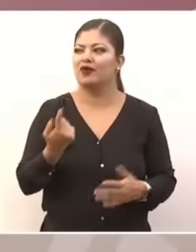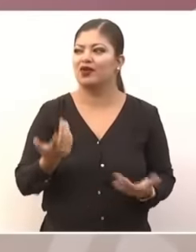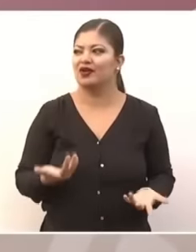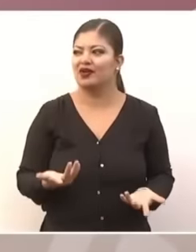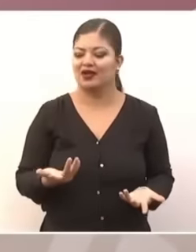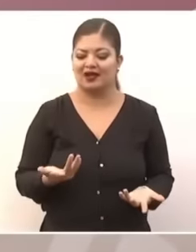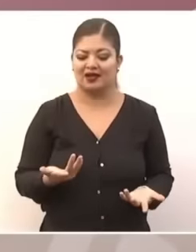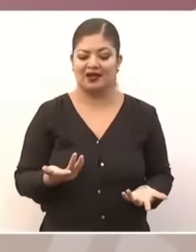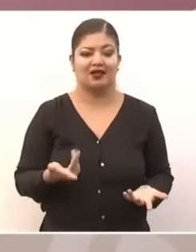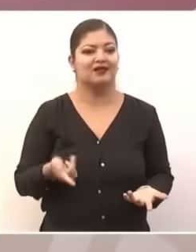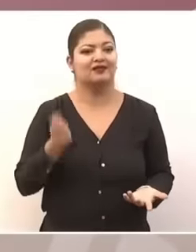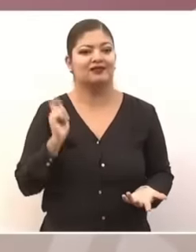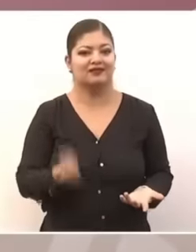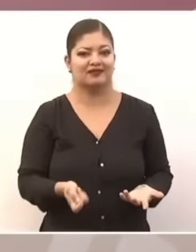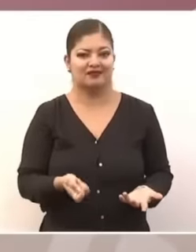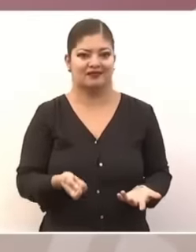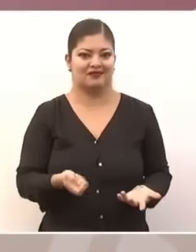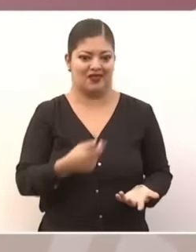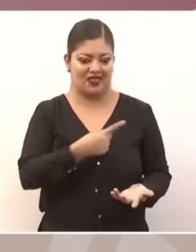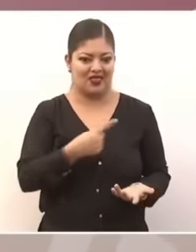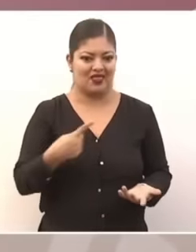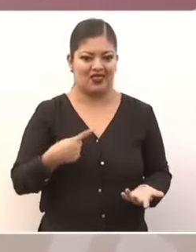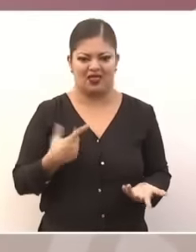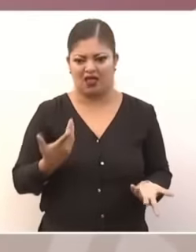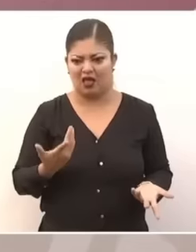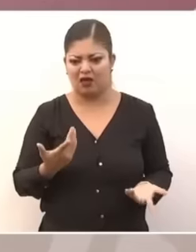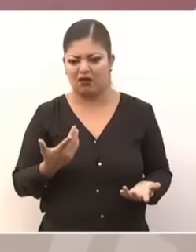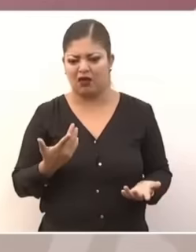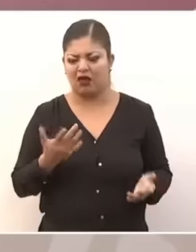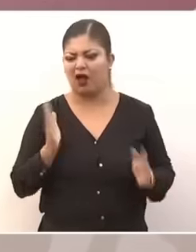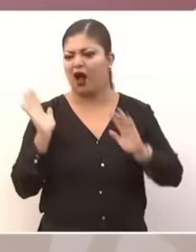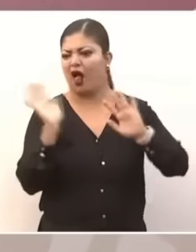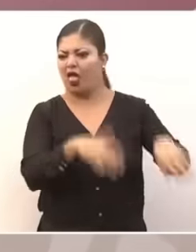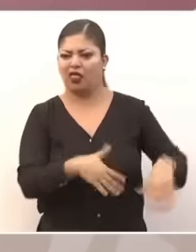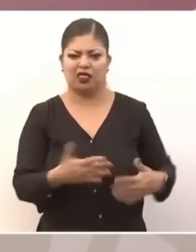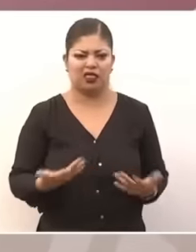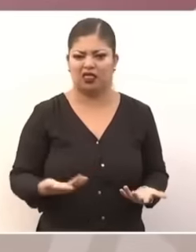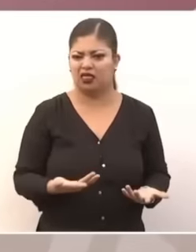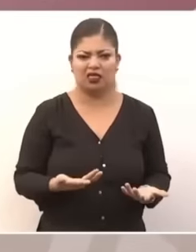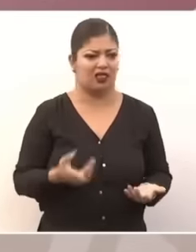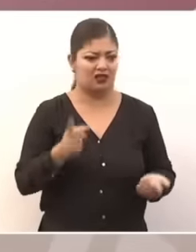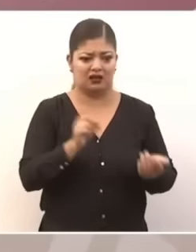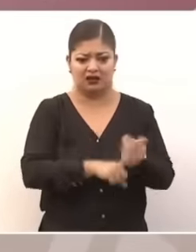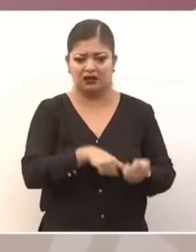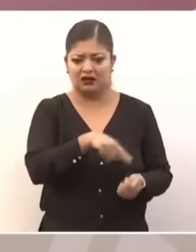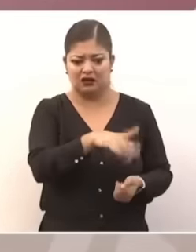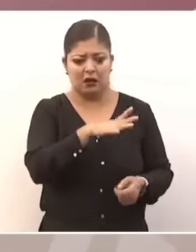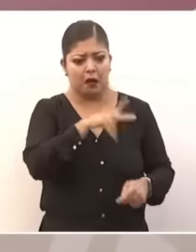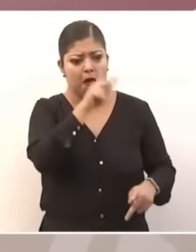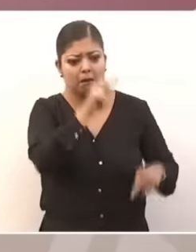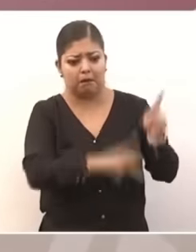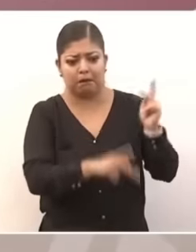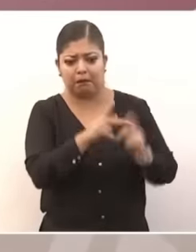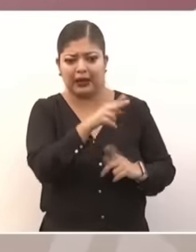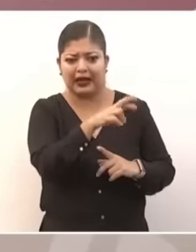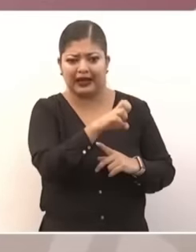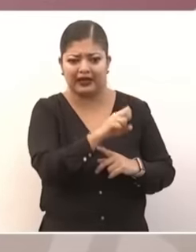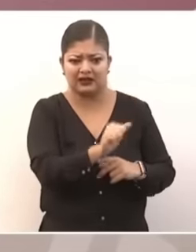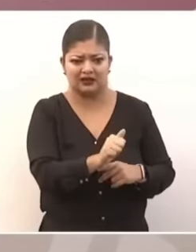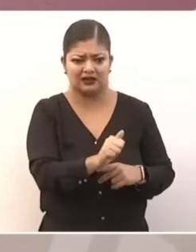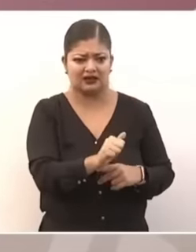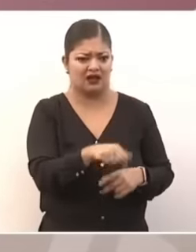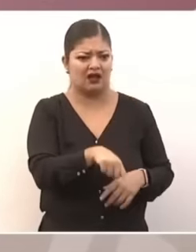era pues actuar con mucha irresponsabilidad echar abajo o dejar en